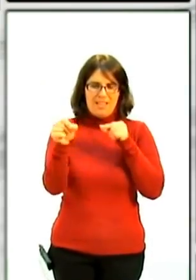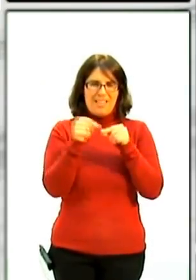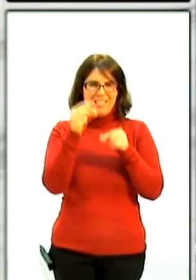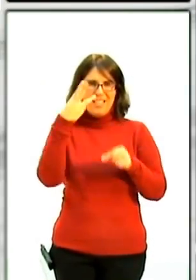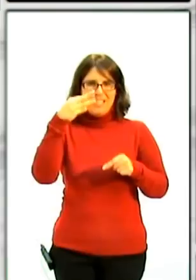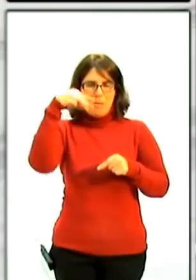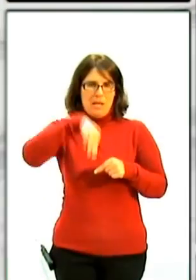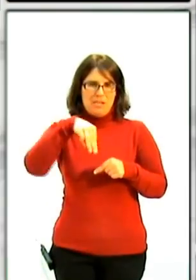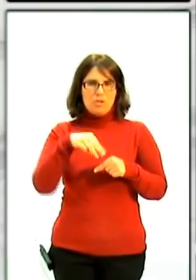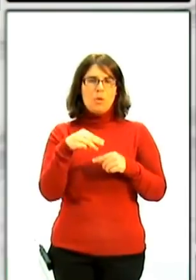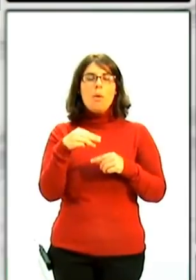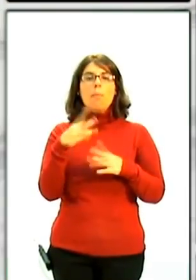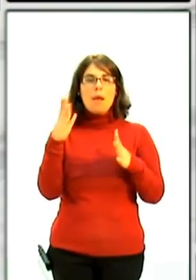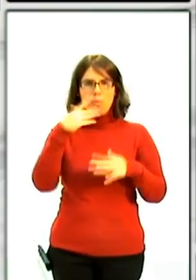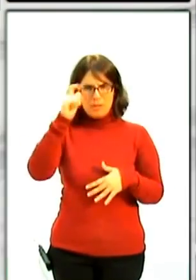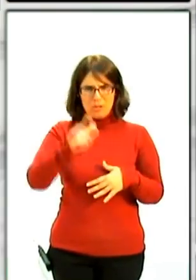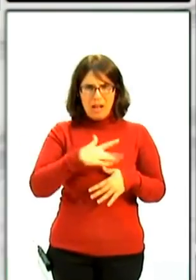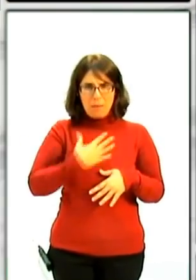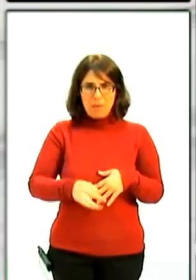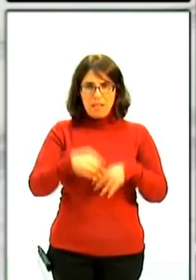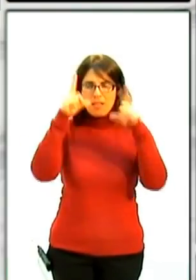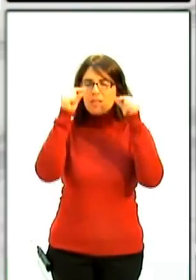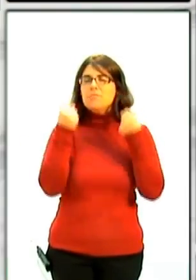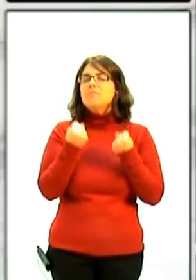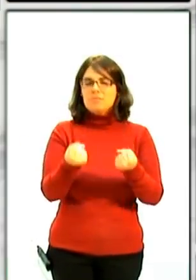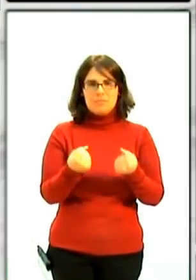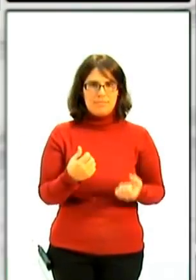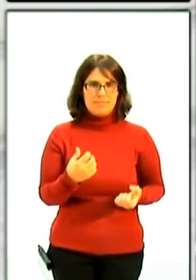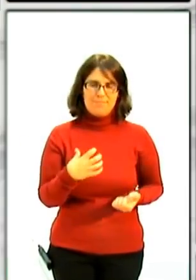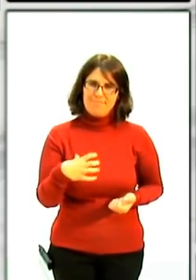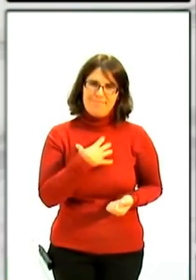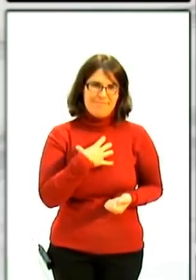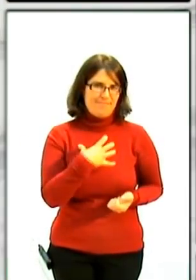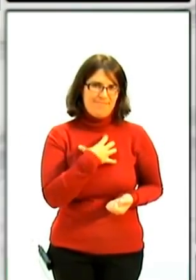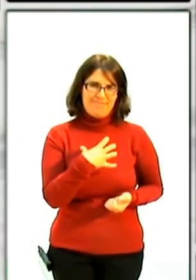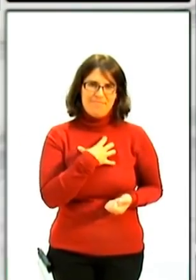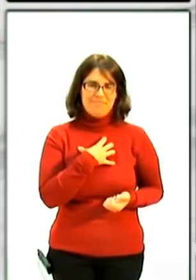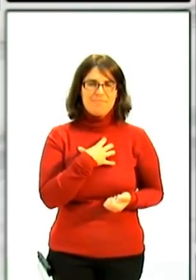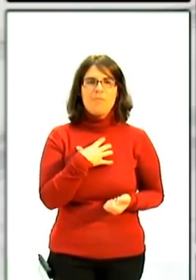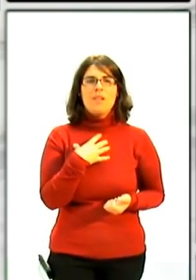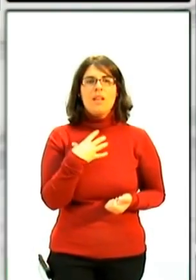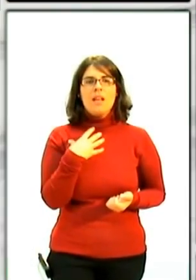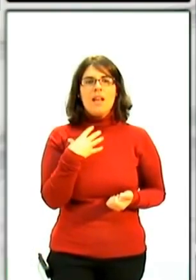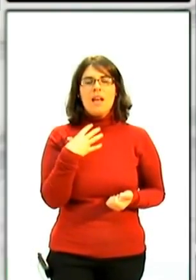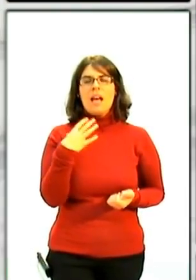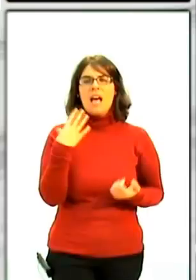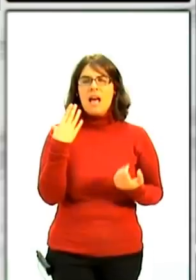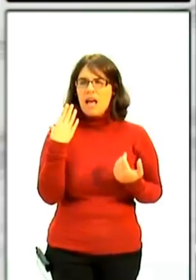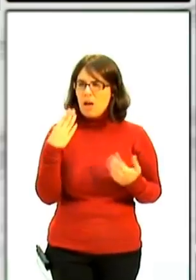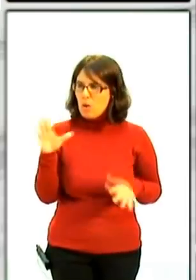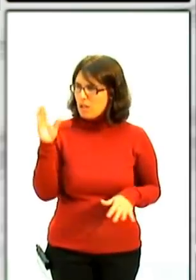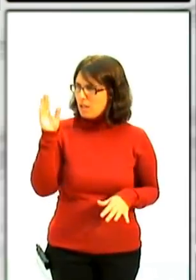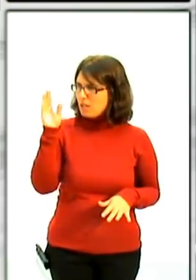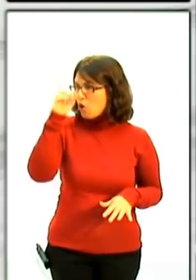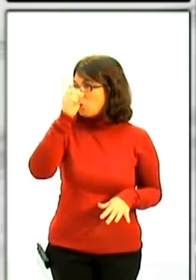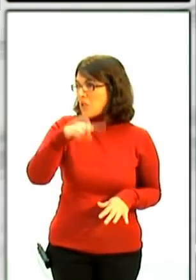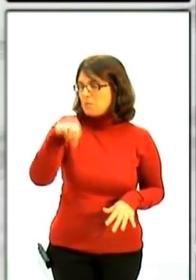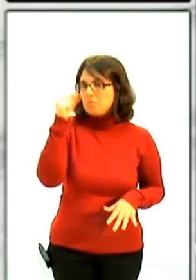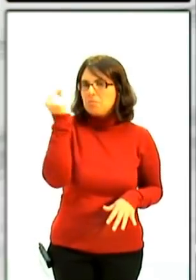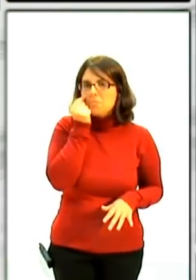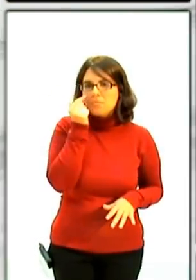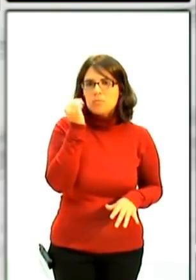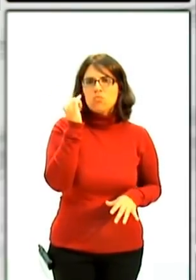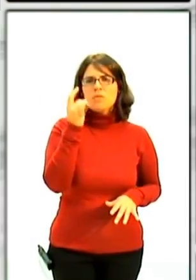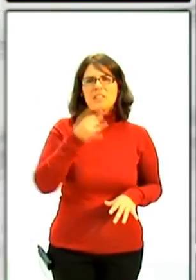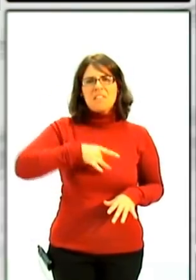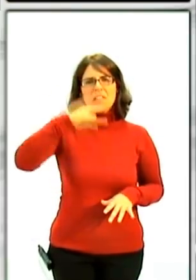sería capaz de cerrar los ojos y navegar con el navegador de coche. Aunque hay no sé si han oído una